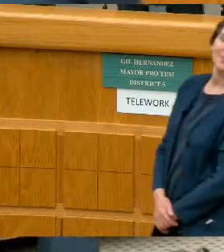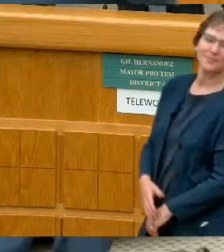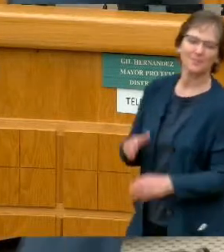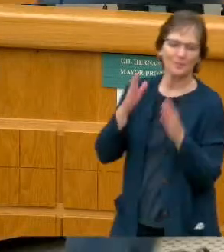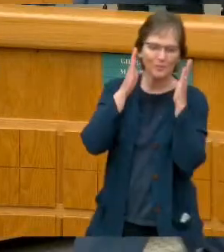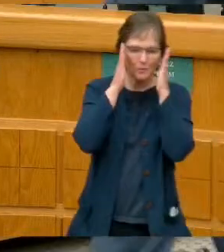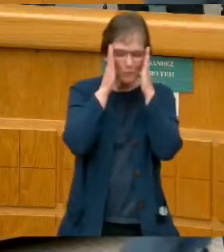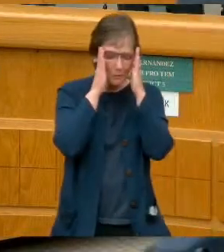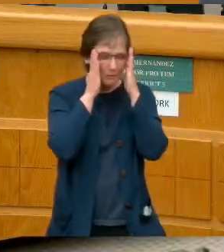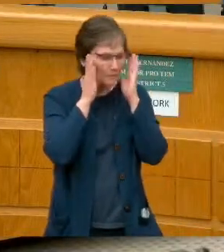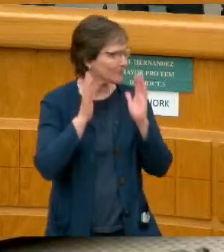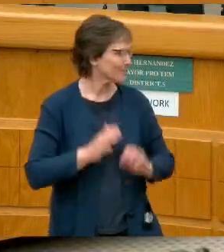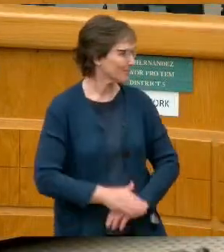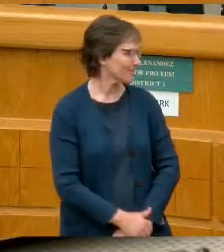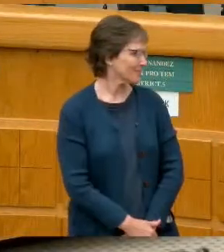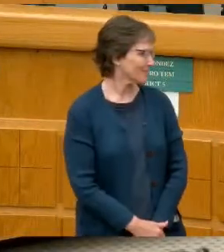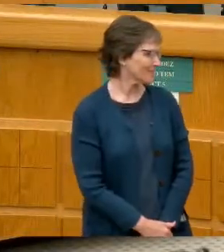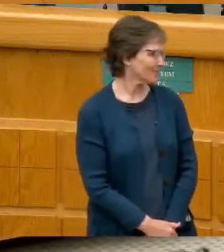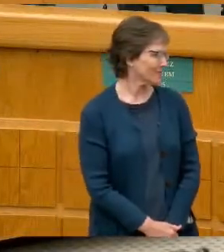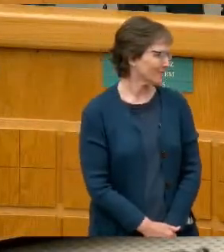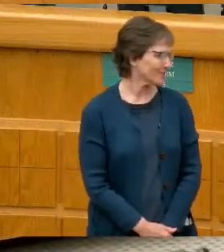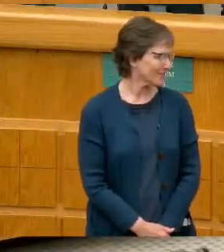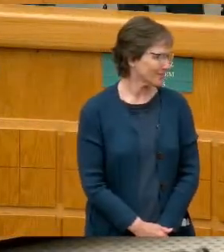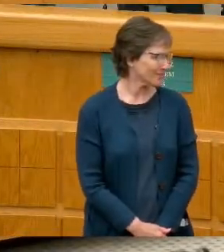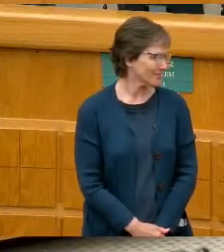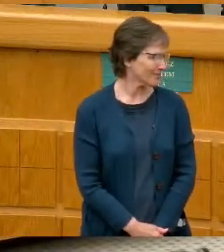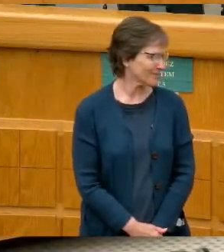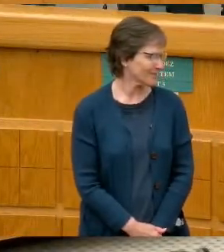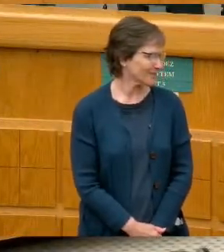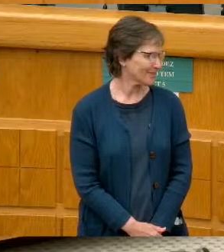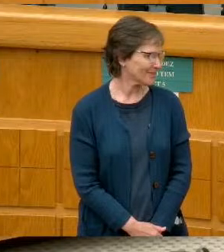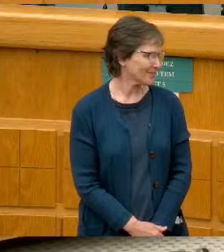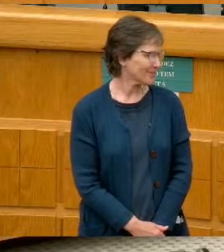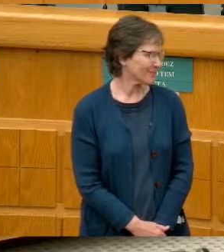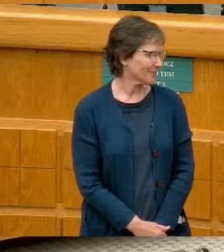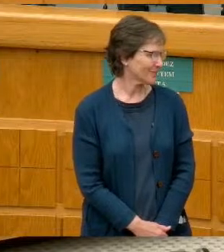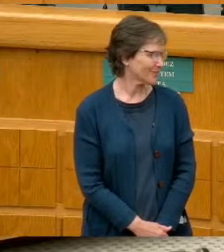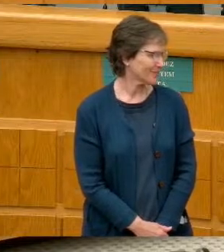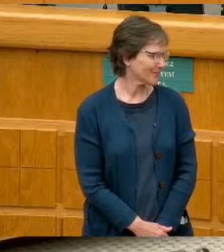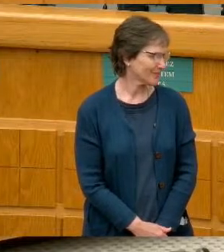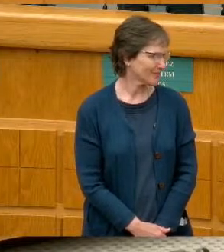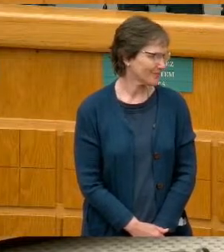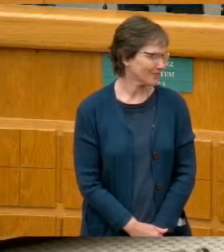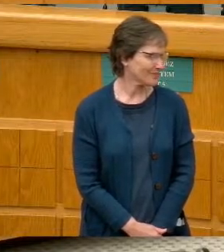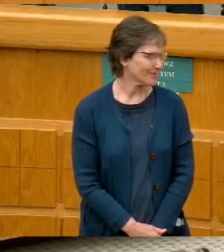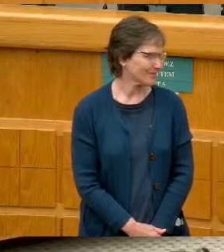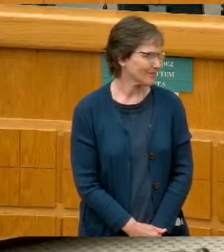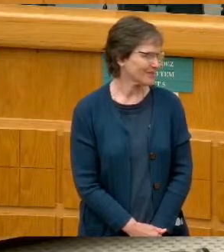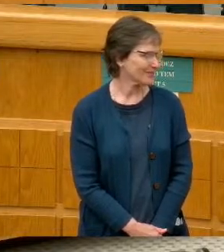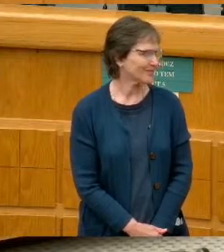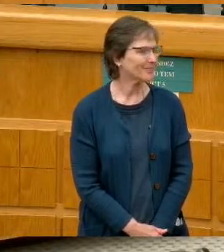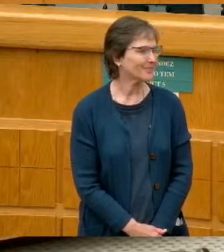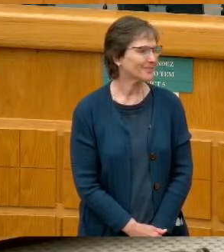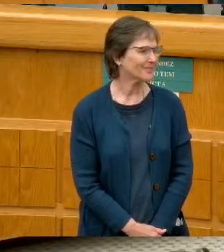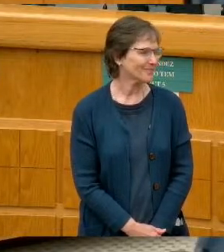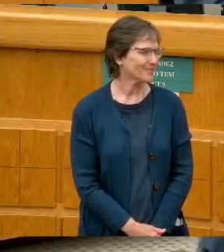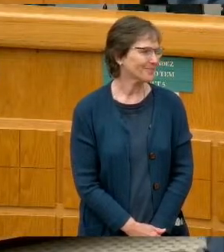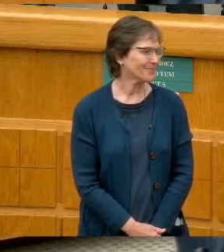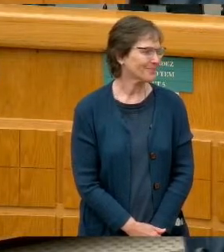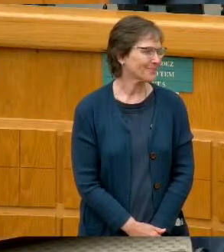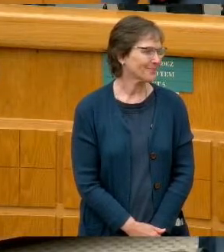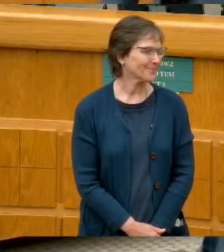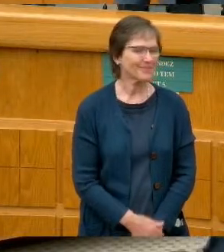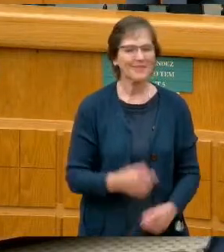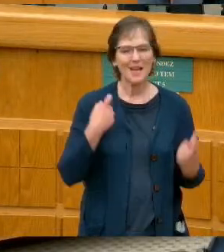de la encefalitis de St. Louis, ese virus puede causar una enfermedad viral transmitida al ser humano por la picadura de un mosquito infectado.